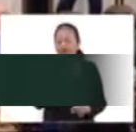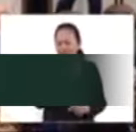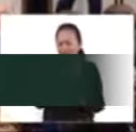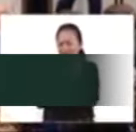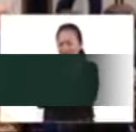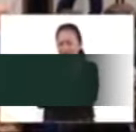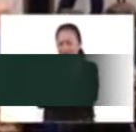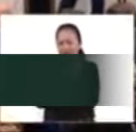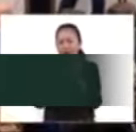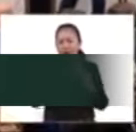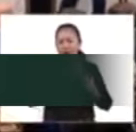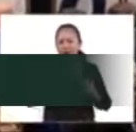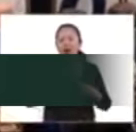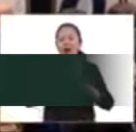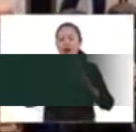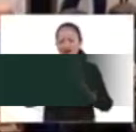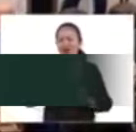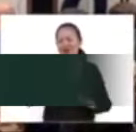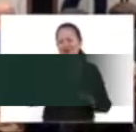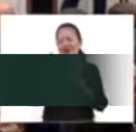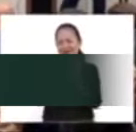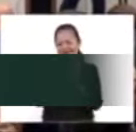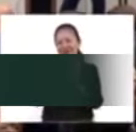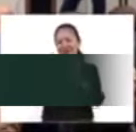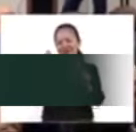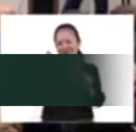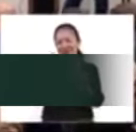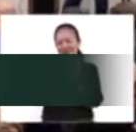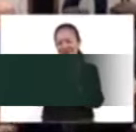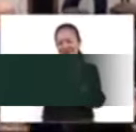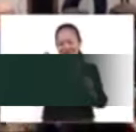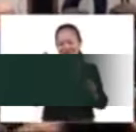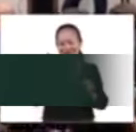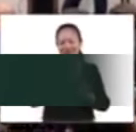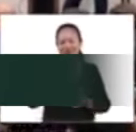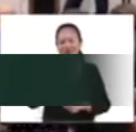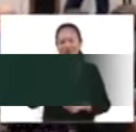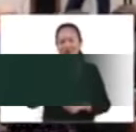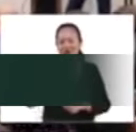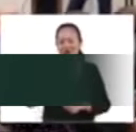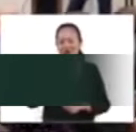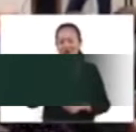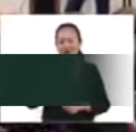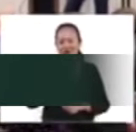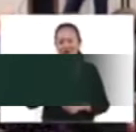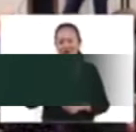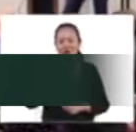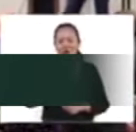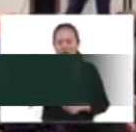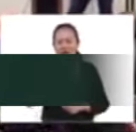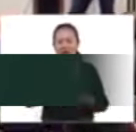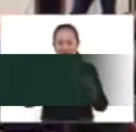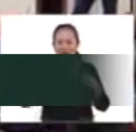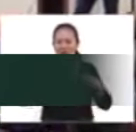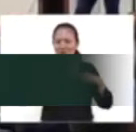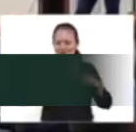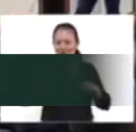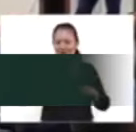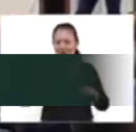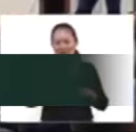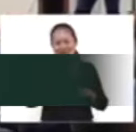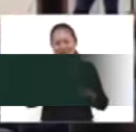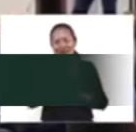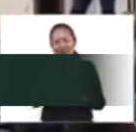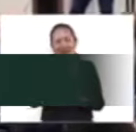esta tarjeta representa movilidad integrada, movilidad sustentable y también representa ventajas económicas